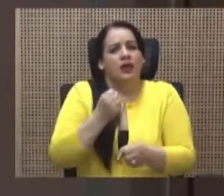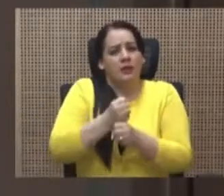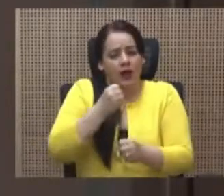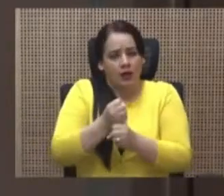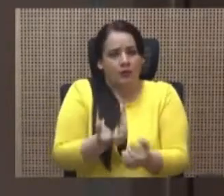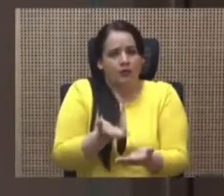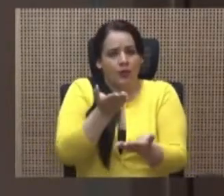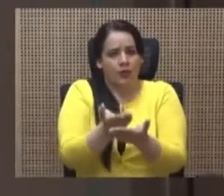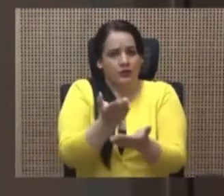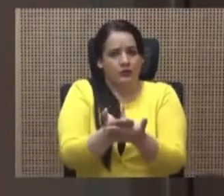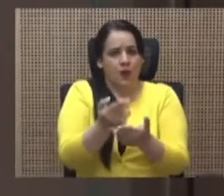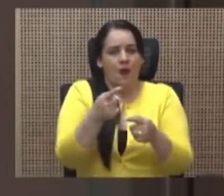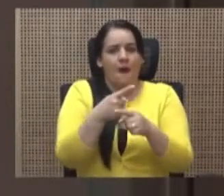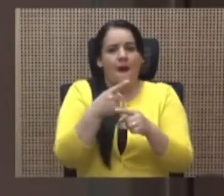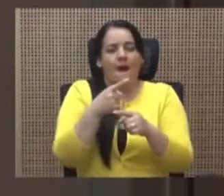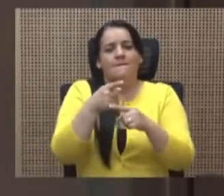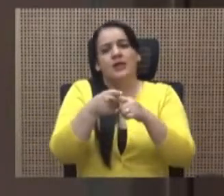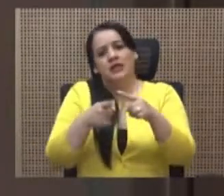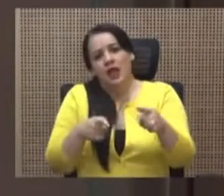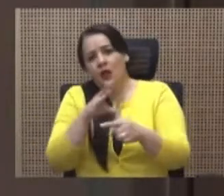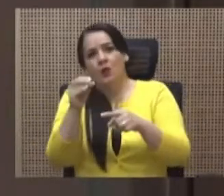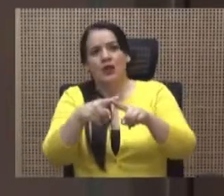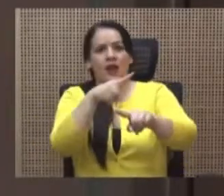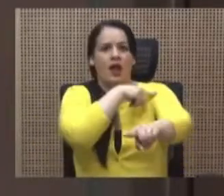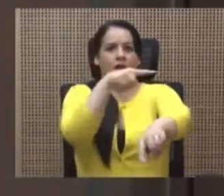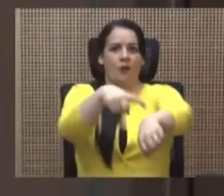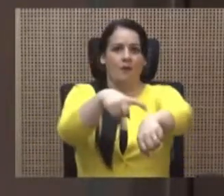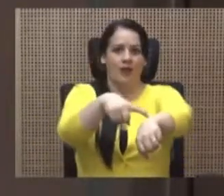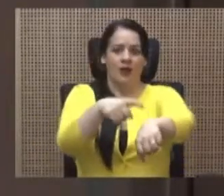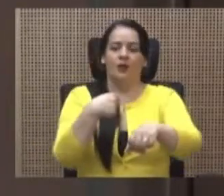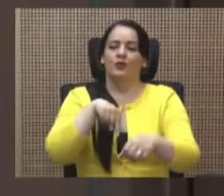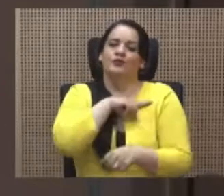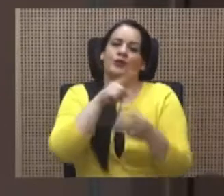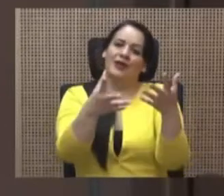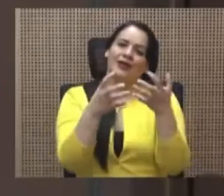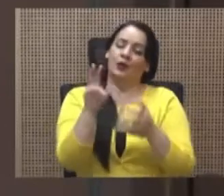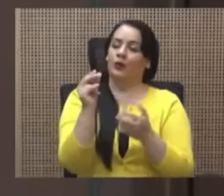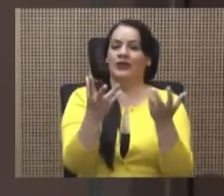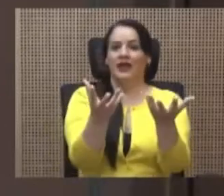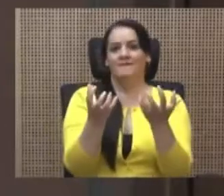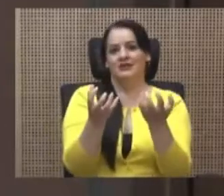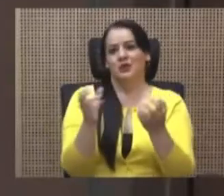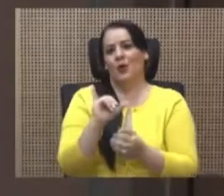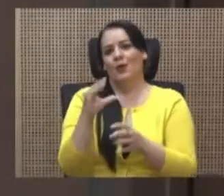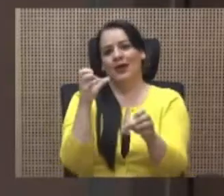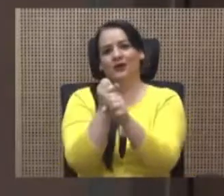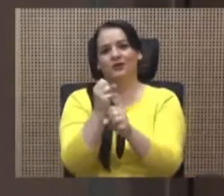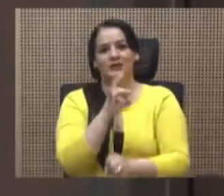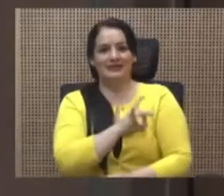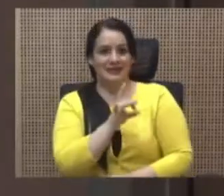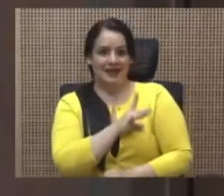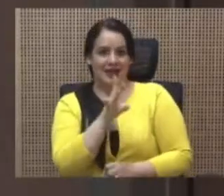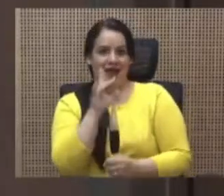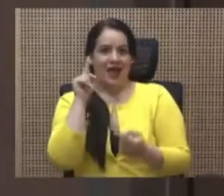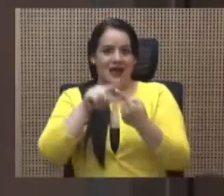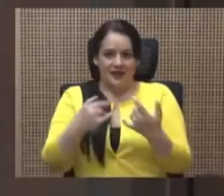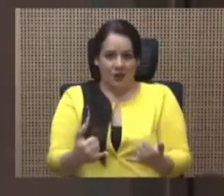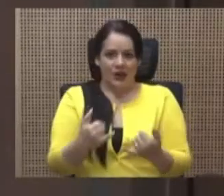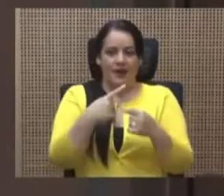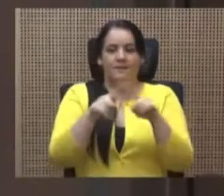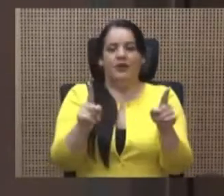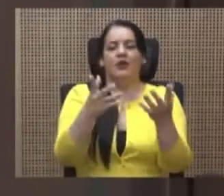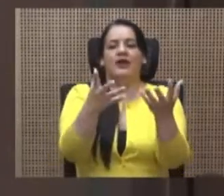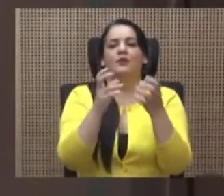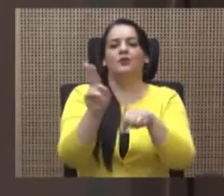mediano y largo plazo entonces queríamos obviamente no tan ambicioso como lo han hecho en chile hasta el momento pero queríamos usar esta